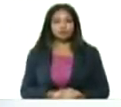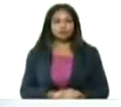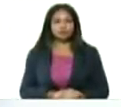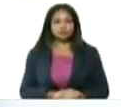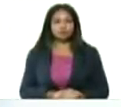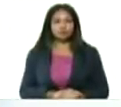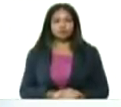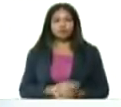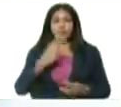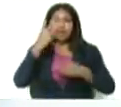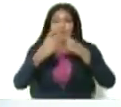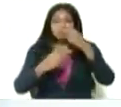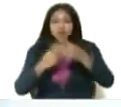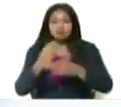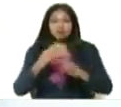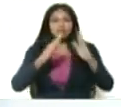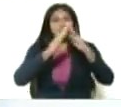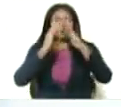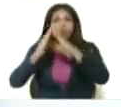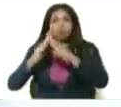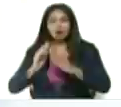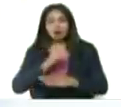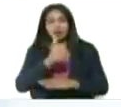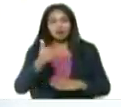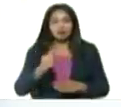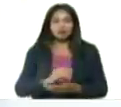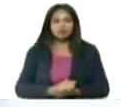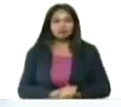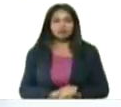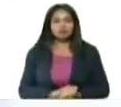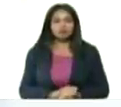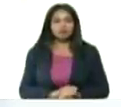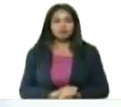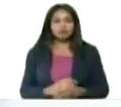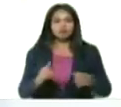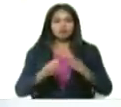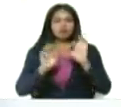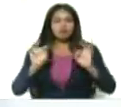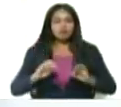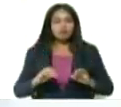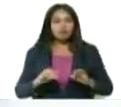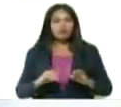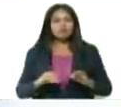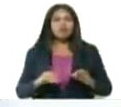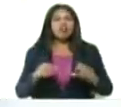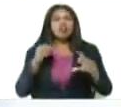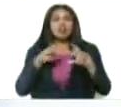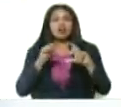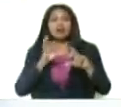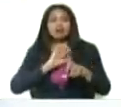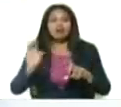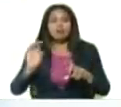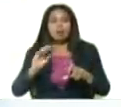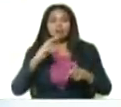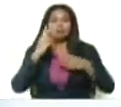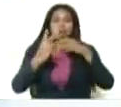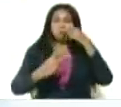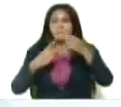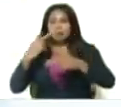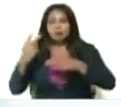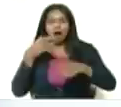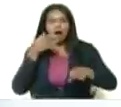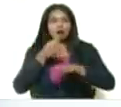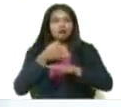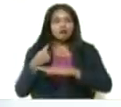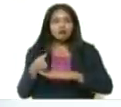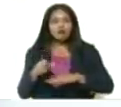en la visita casa por casa, en la metodología del carnet de la patria, la visita casa por casa.